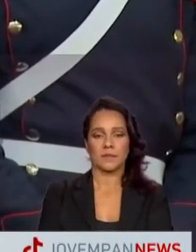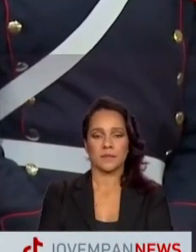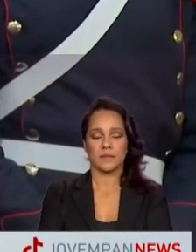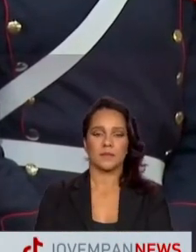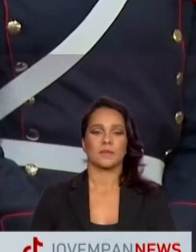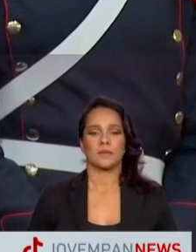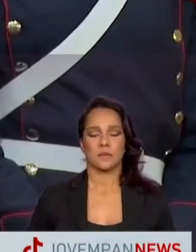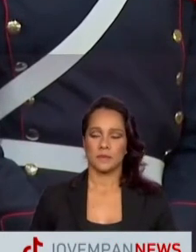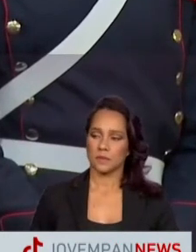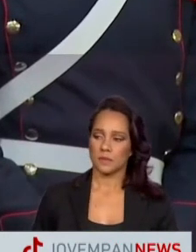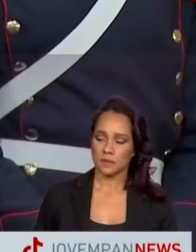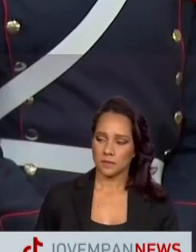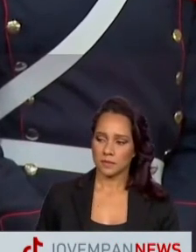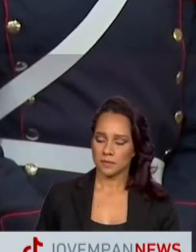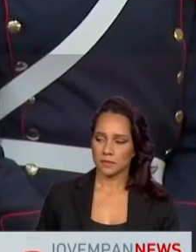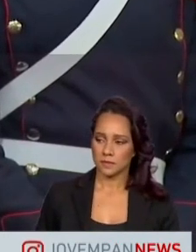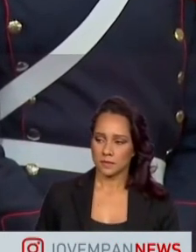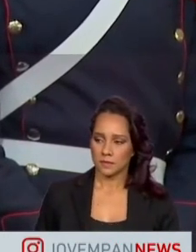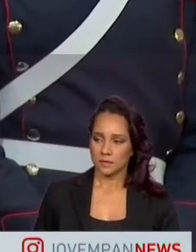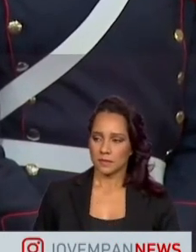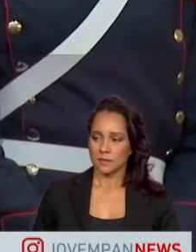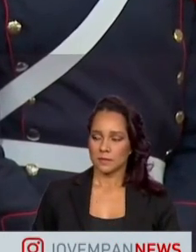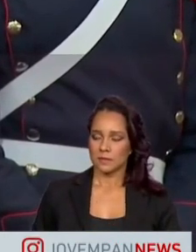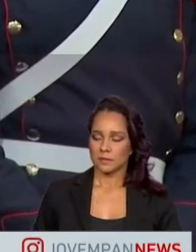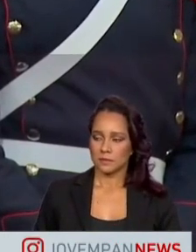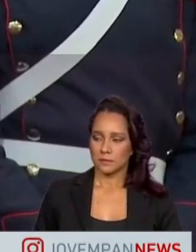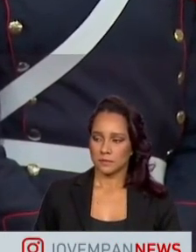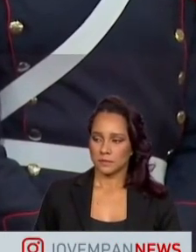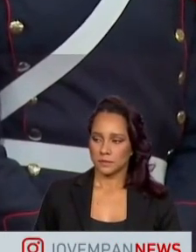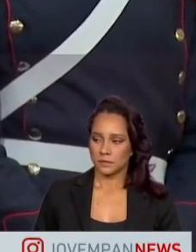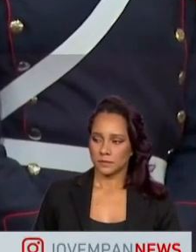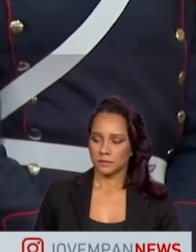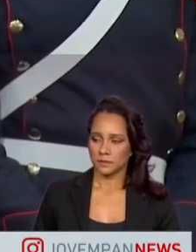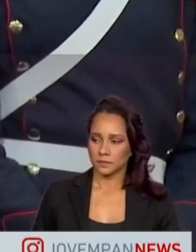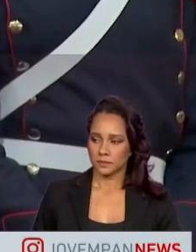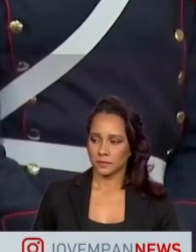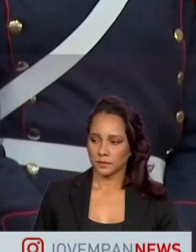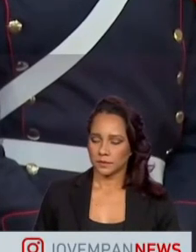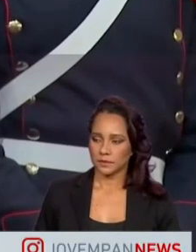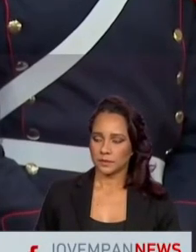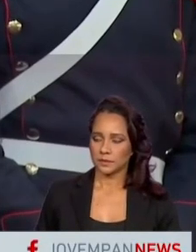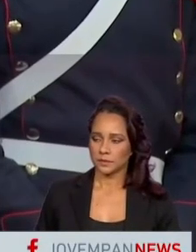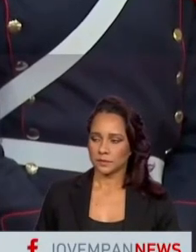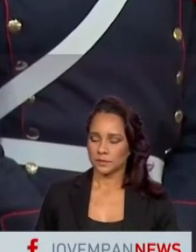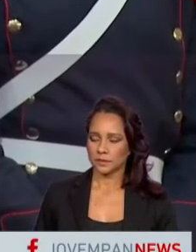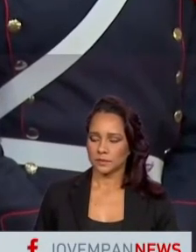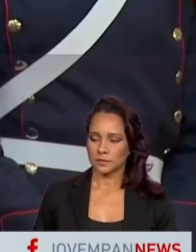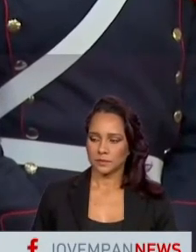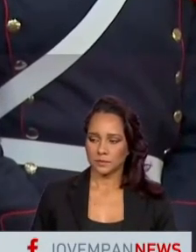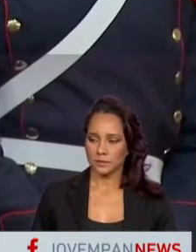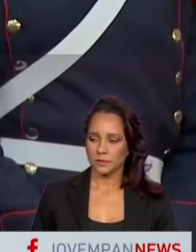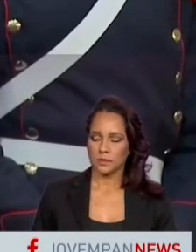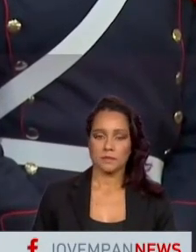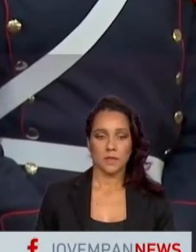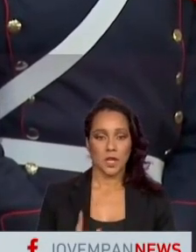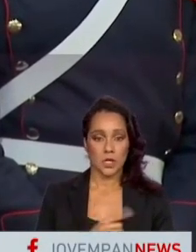absolutamente comprometidos con revitalizar y darle otro impulso a las Fuerzas Armadas después de la tragedia argentina.